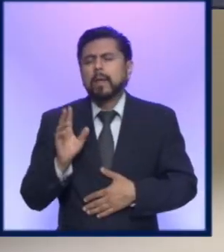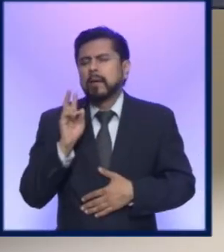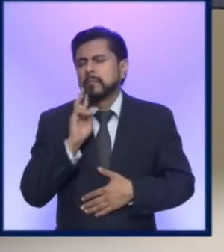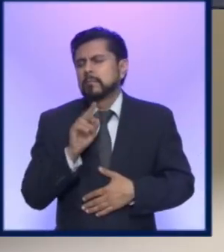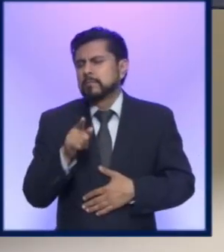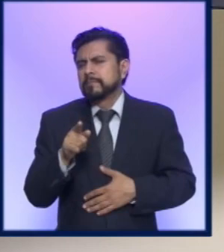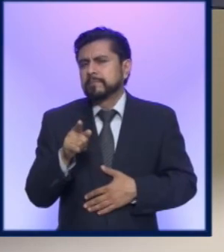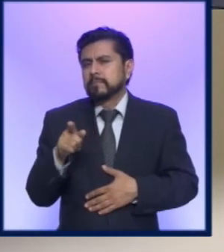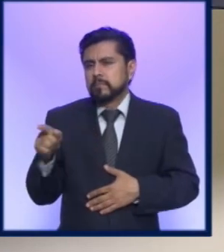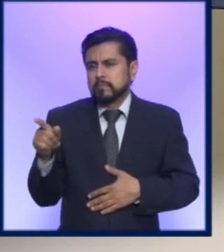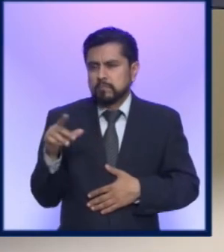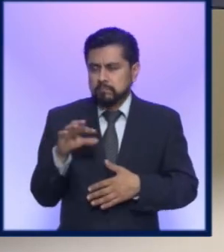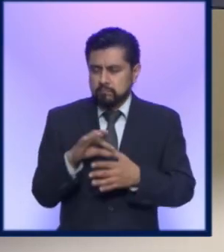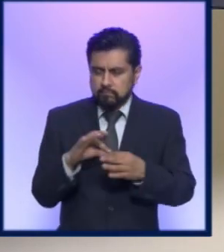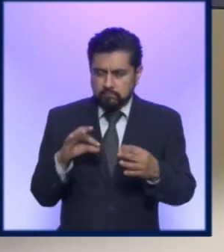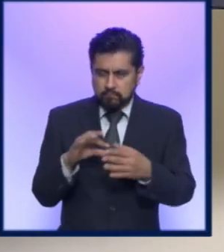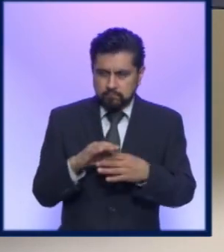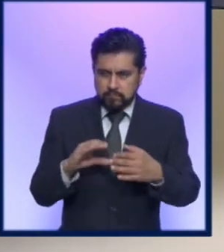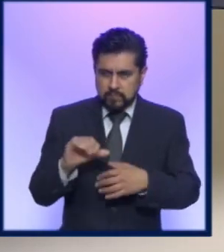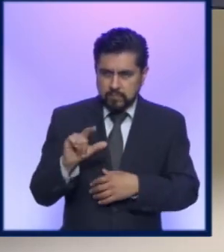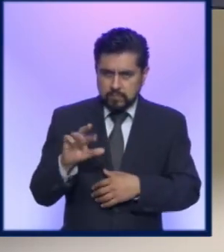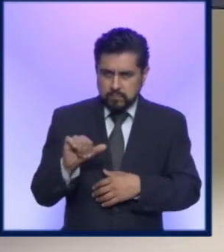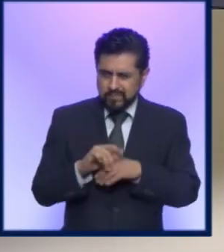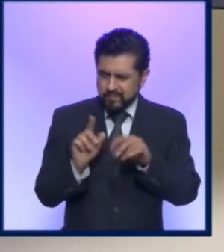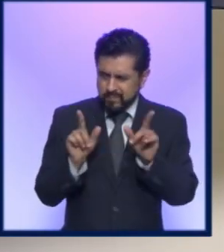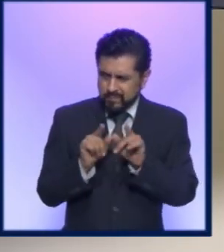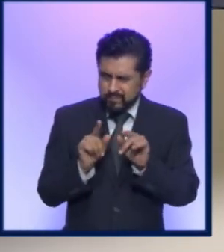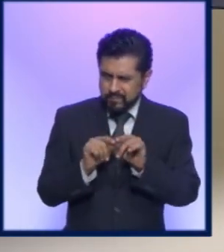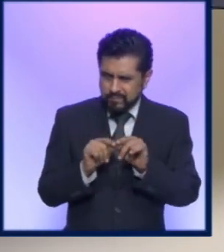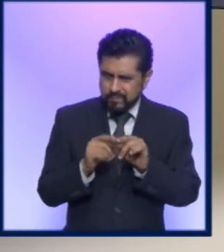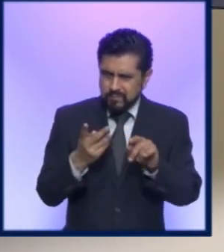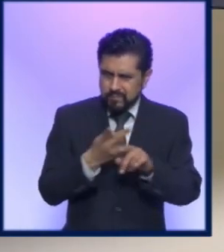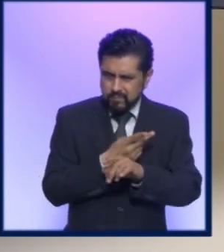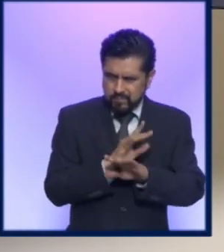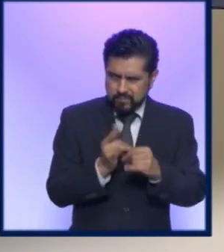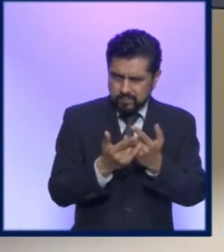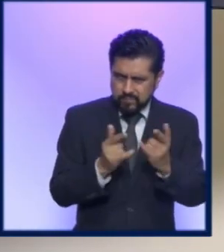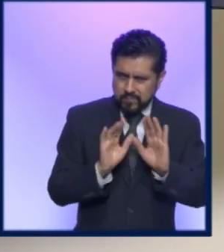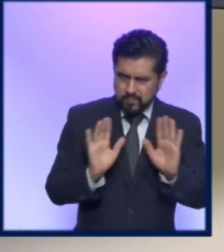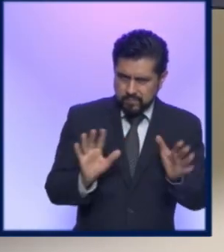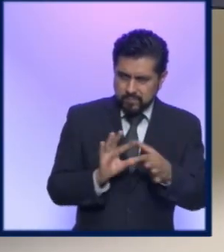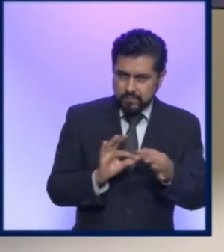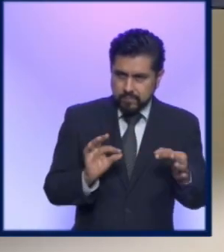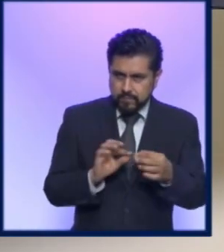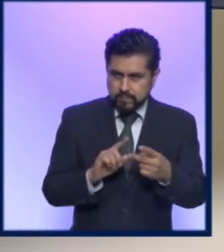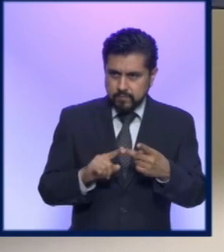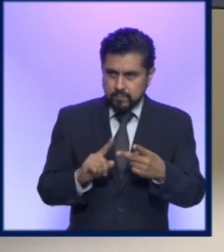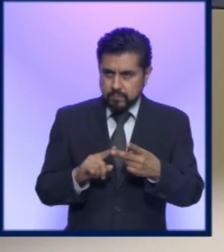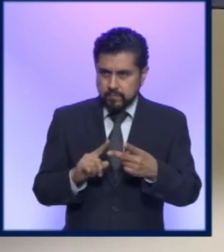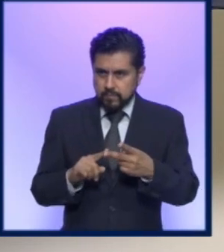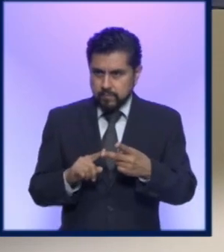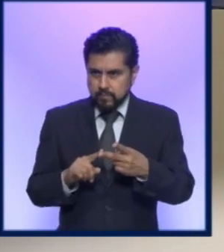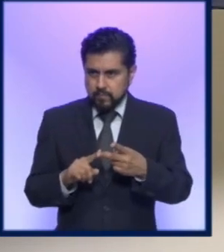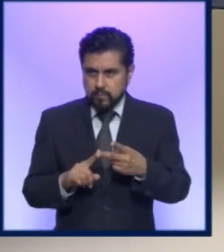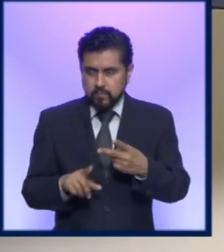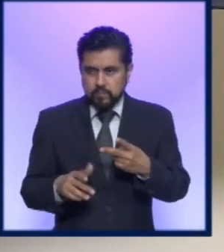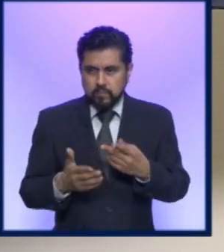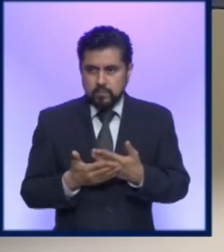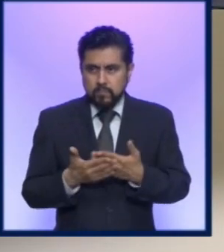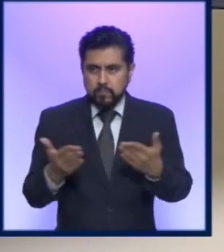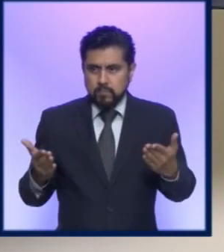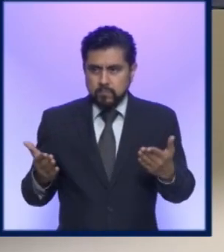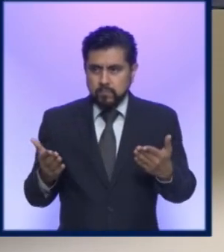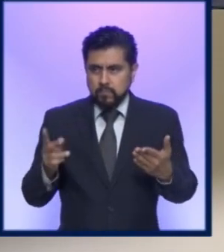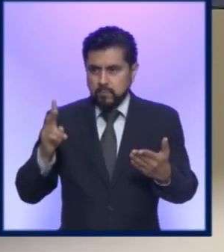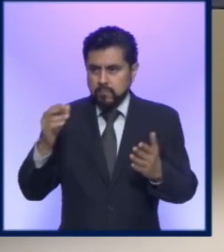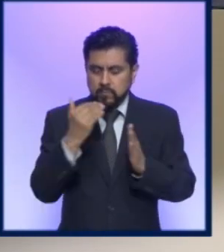resumiendo lo que nos ha dicho Carmelo los hechos ya nos contaste de qué se trata vamos al